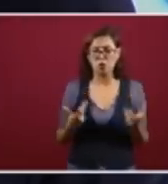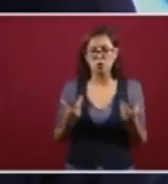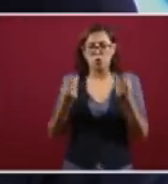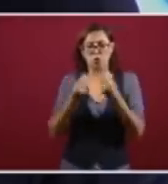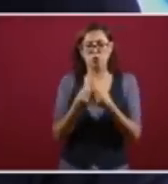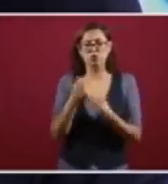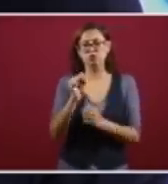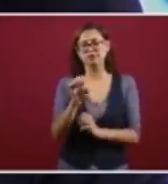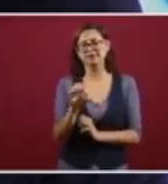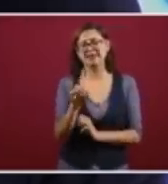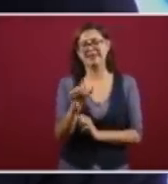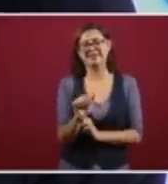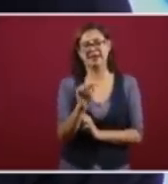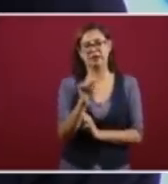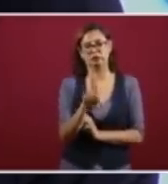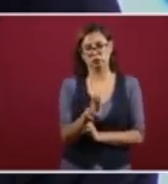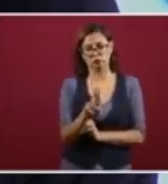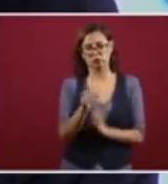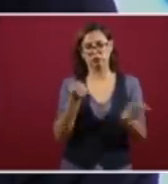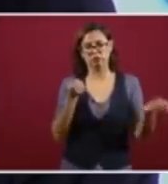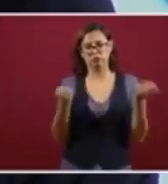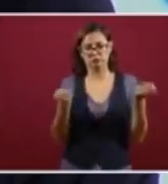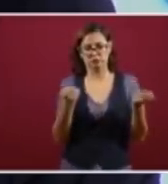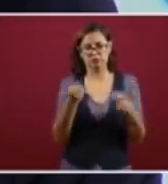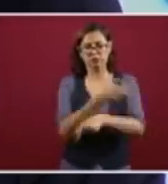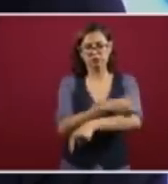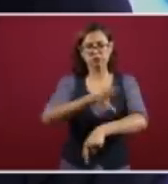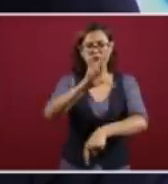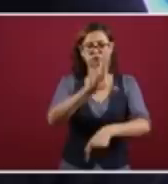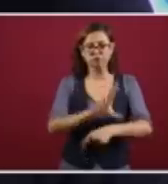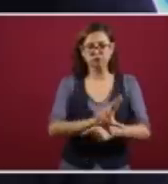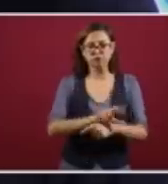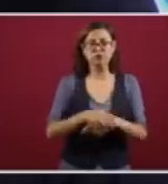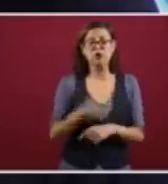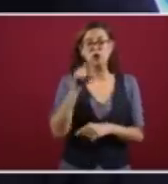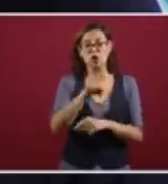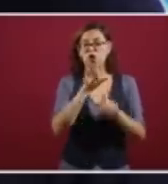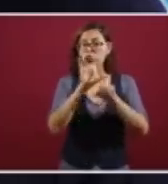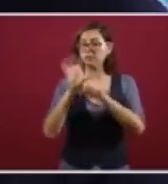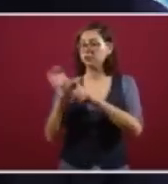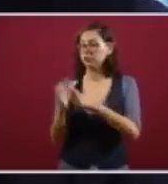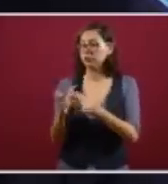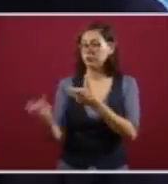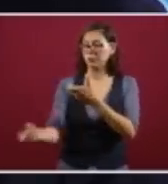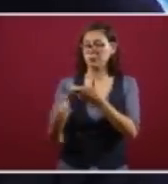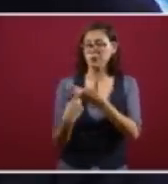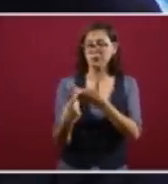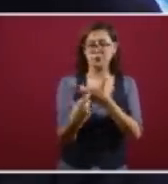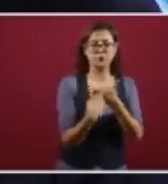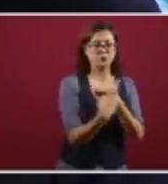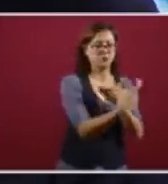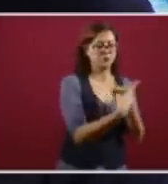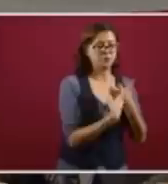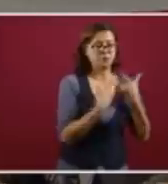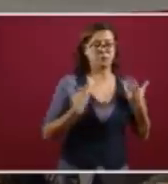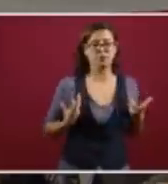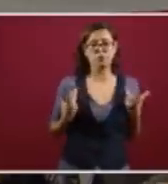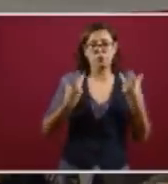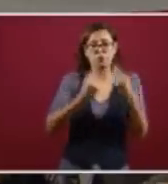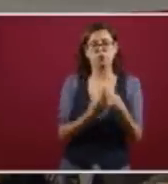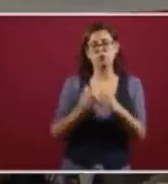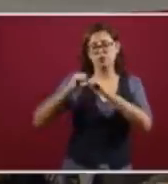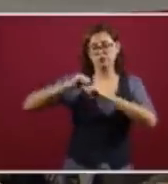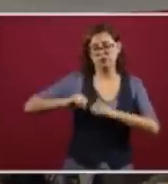SEDATU. A través de esta Comisión Intersecretarial se ha trabajado con los tres niveles de gobierno,